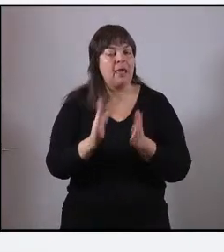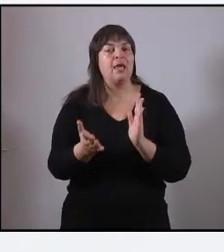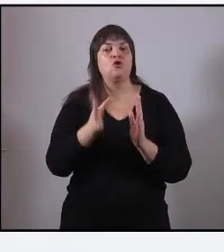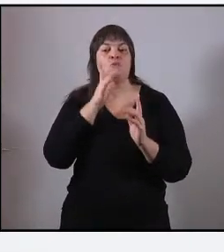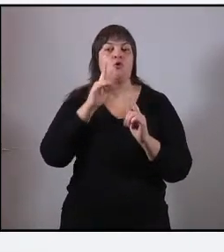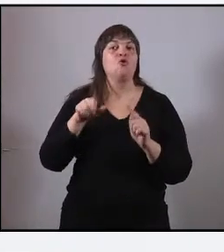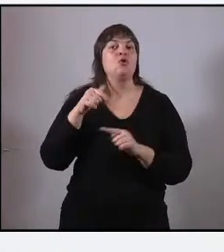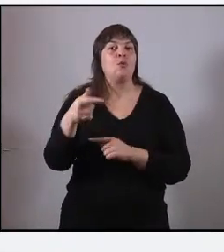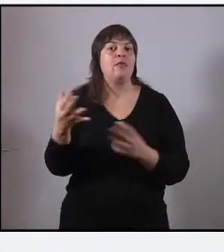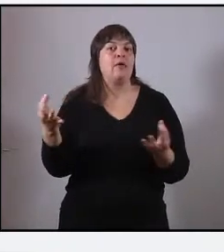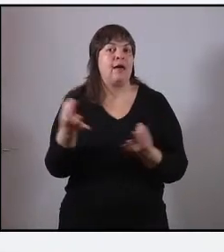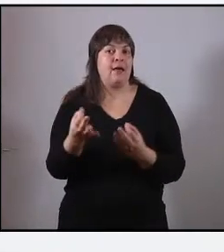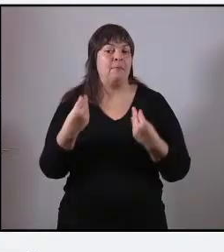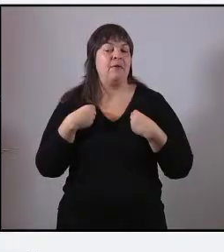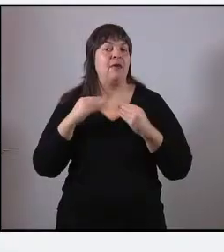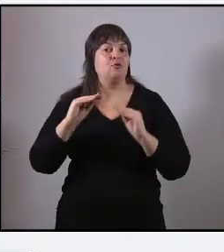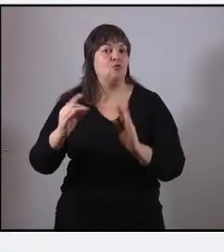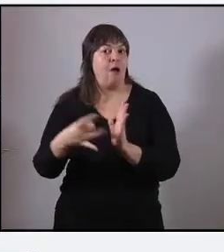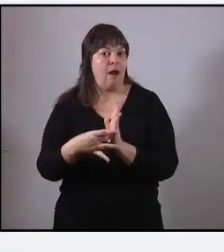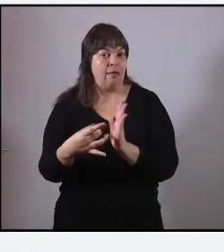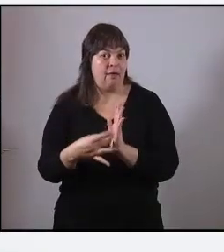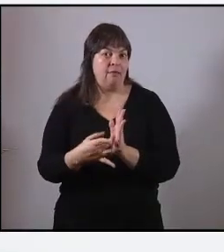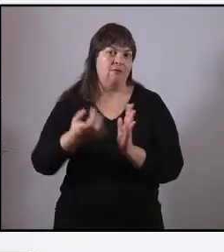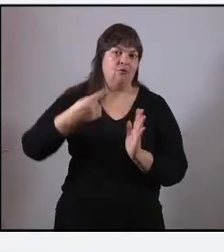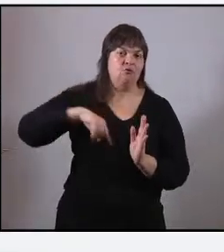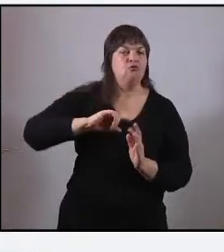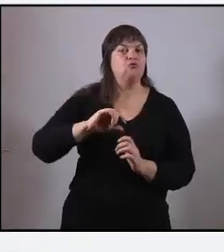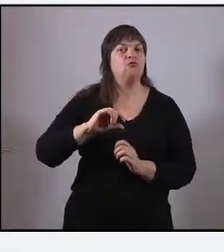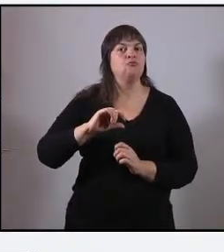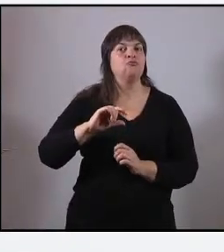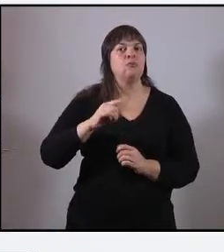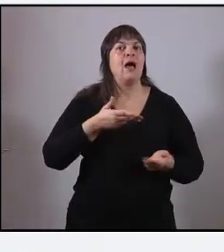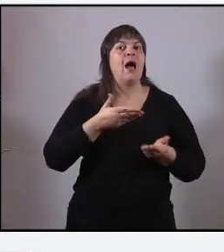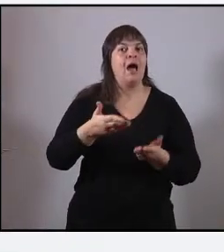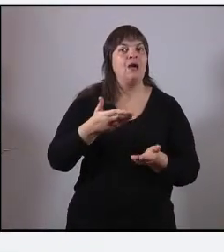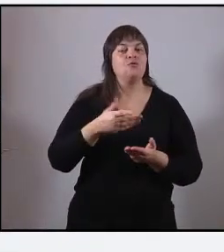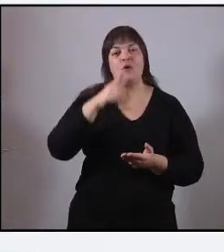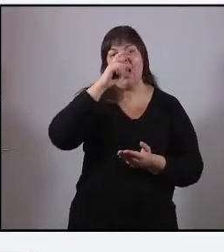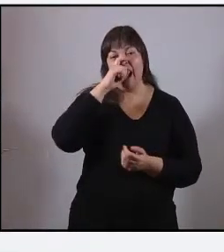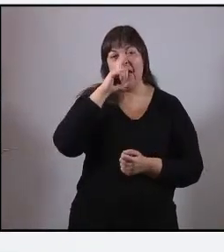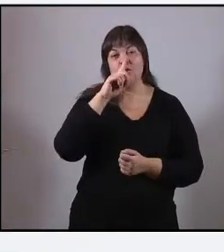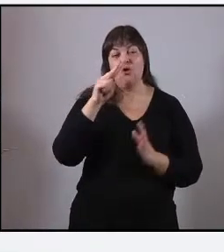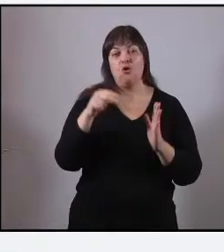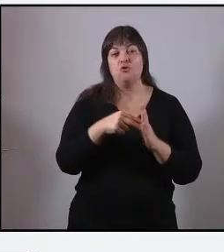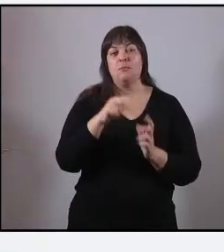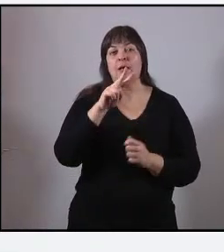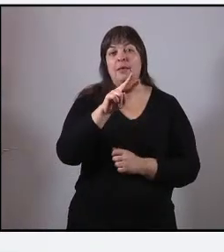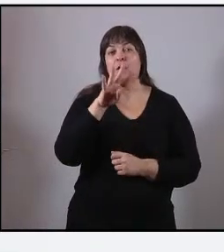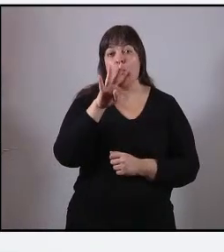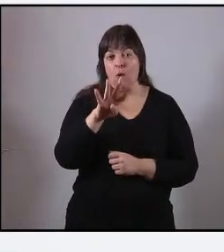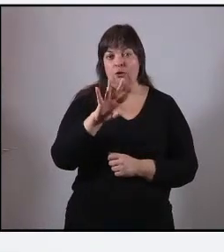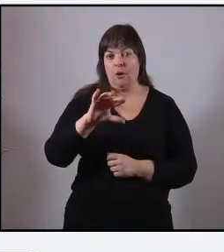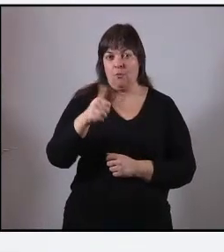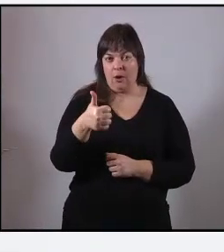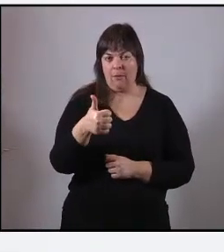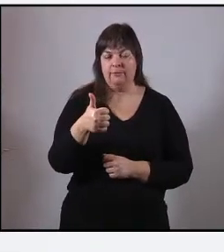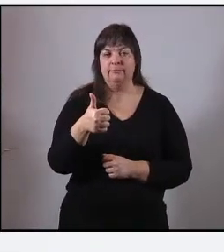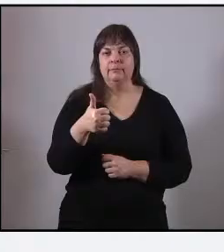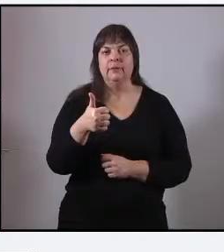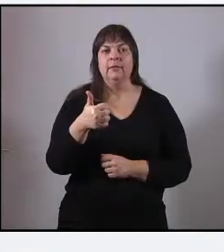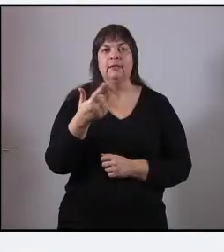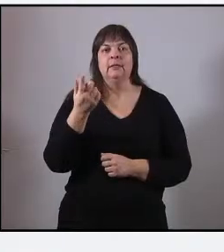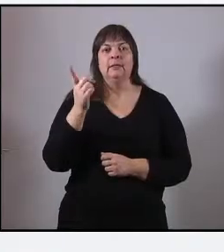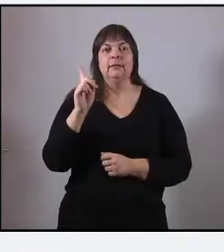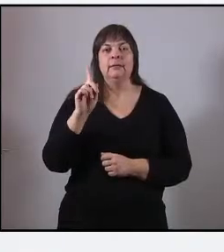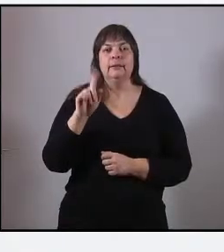una mejora de la calidad de vida. Nosotros aprobamos estas ayudas en el año 2024 y aquellas